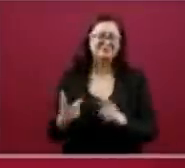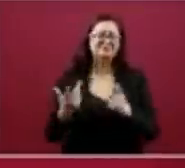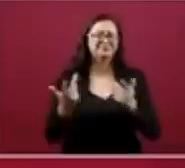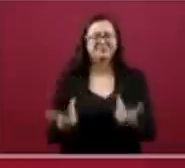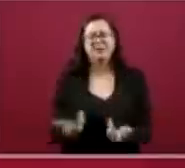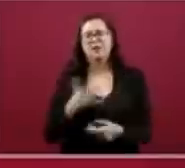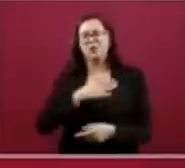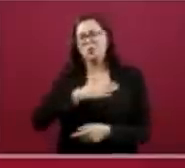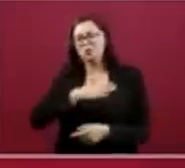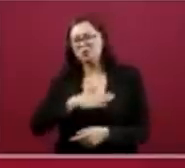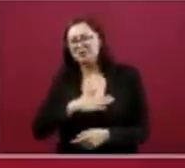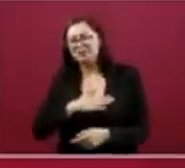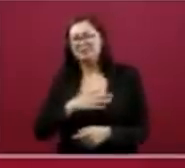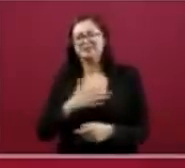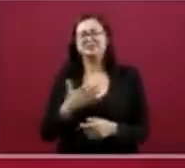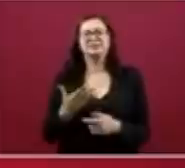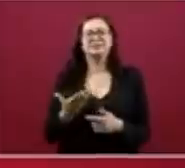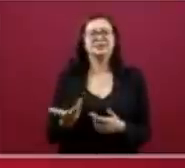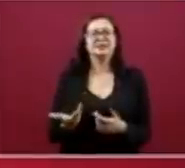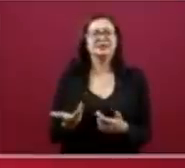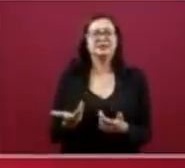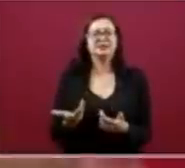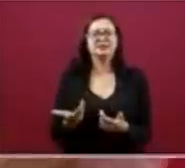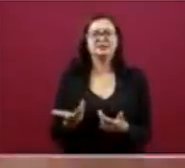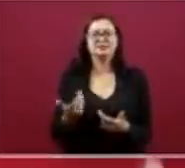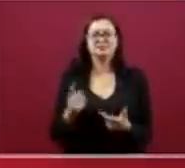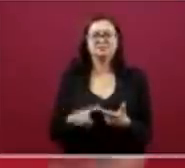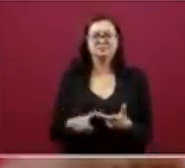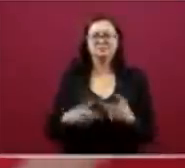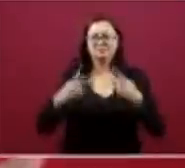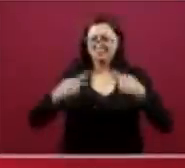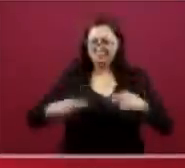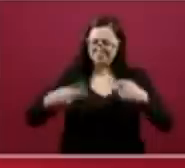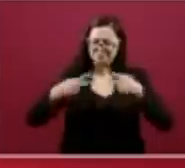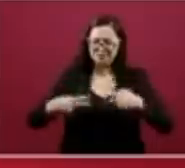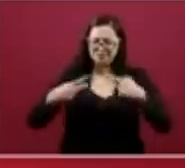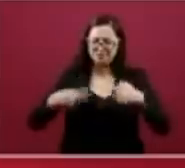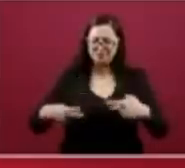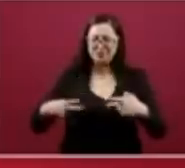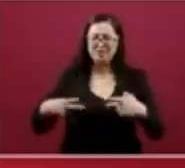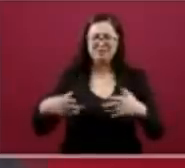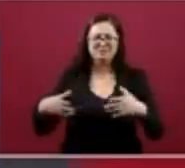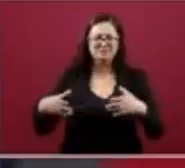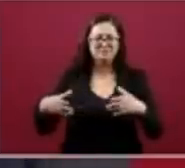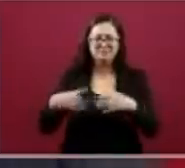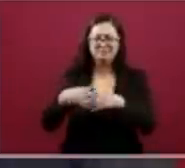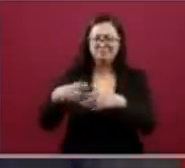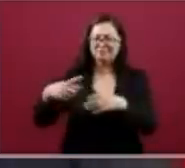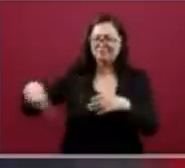de justicia, de gente que lleva